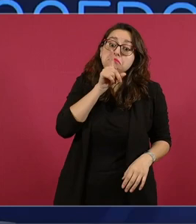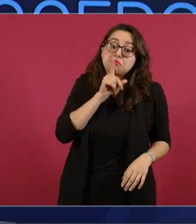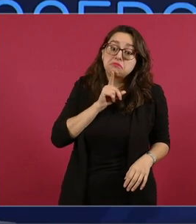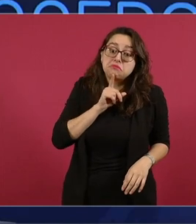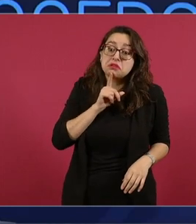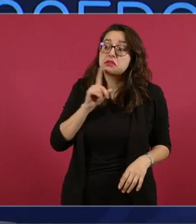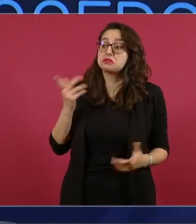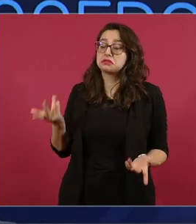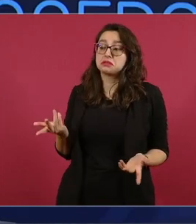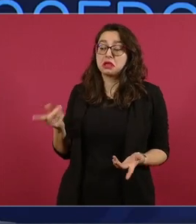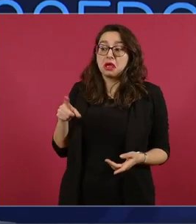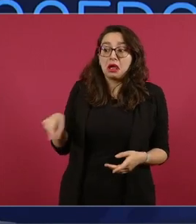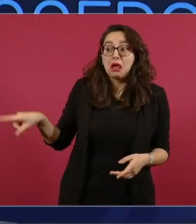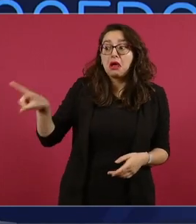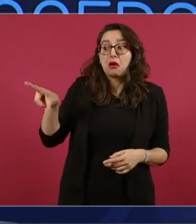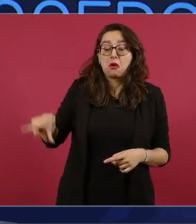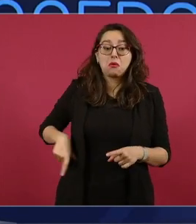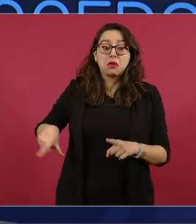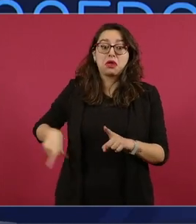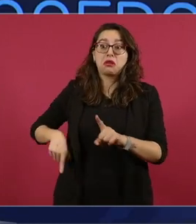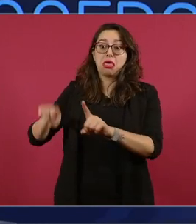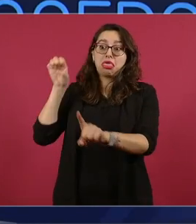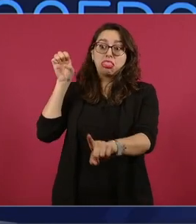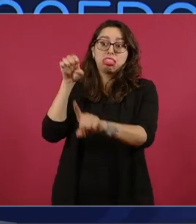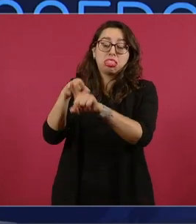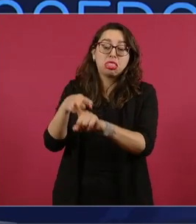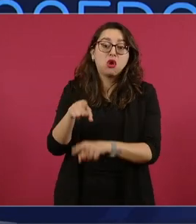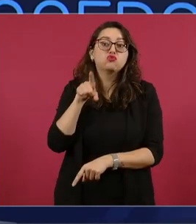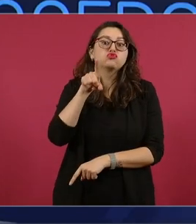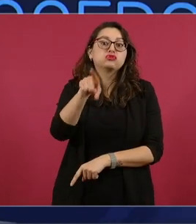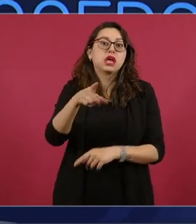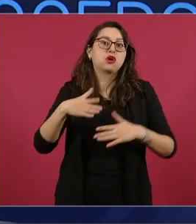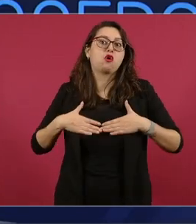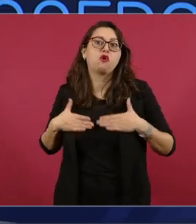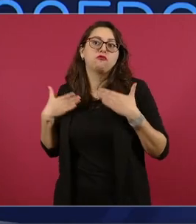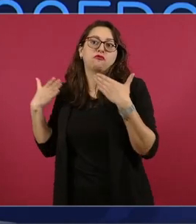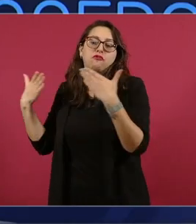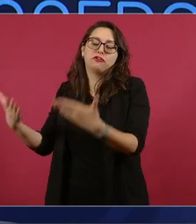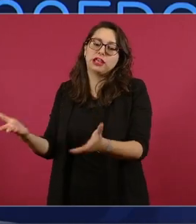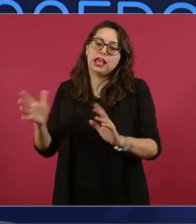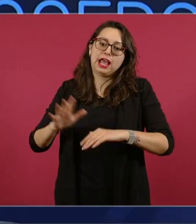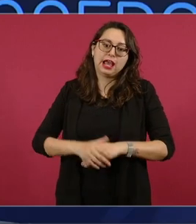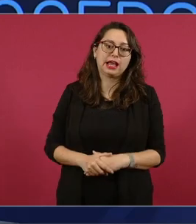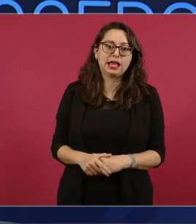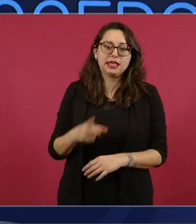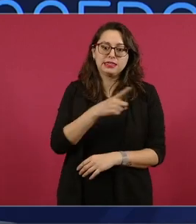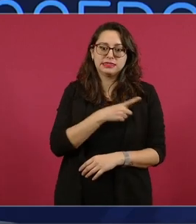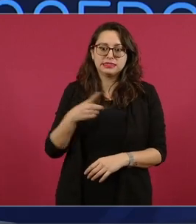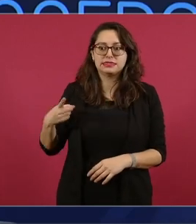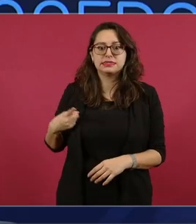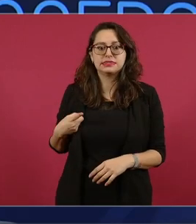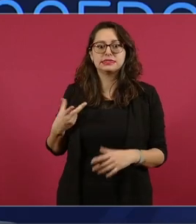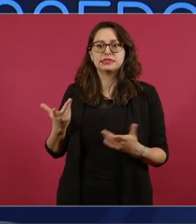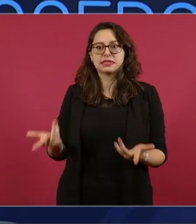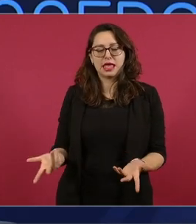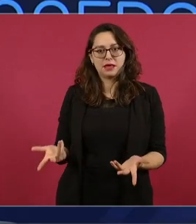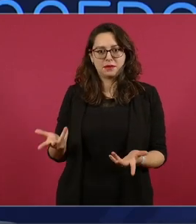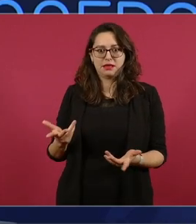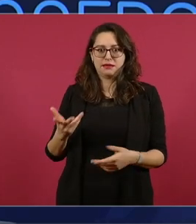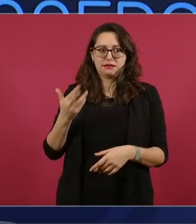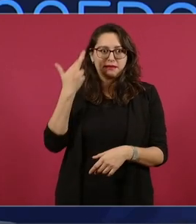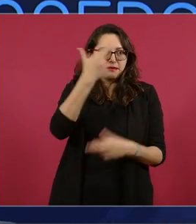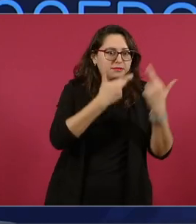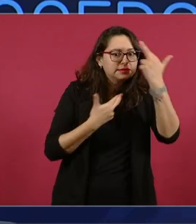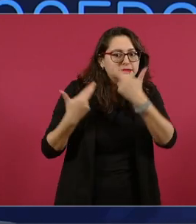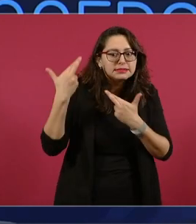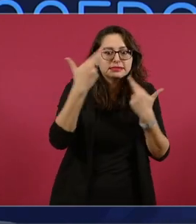lo engañó. Y usted lo repite confiado en que le dicen la verdad. Que a estas alturas ya debería poner cierta distancia entre lo que le dicen.